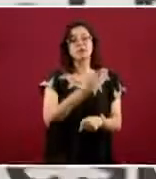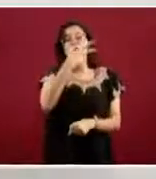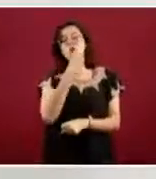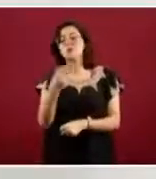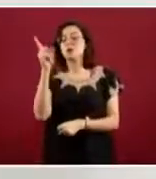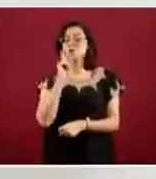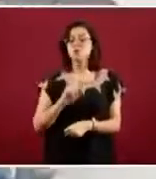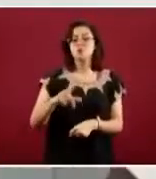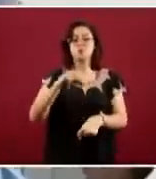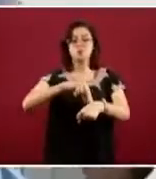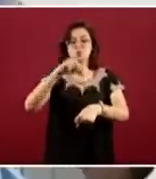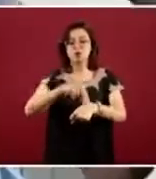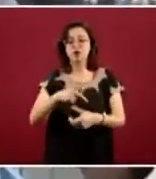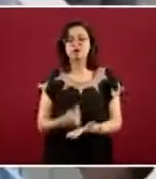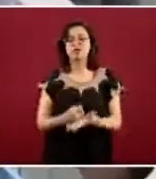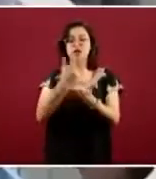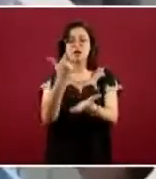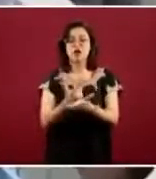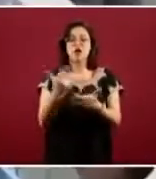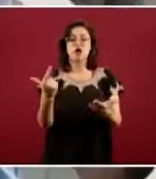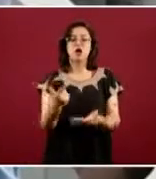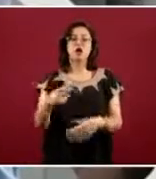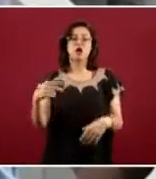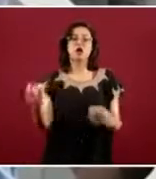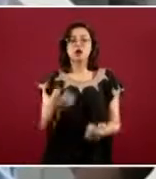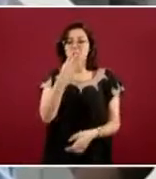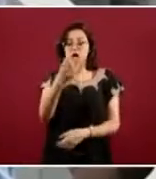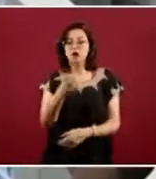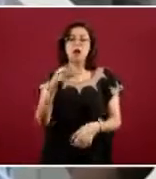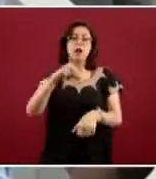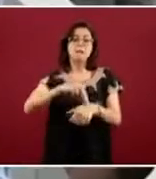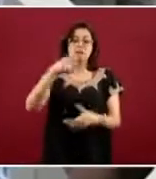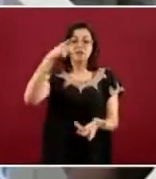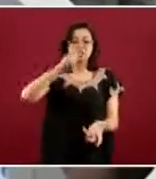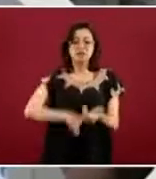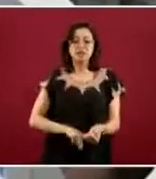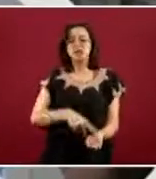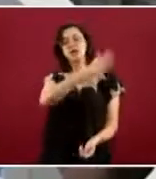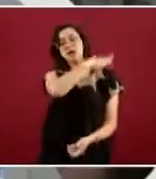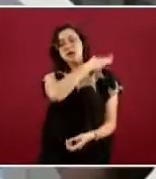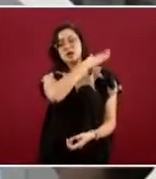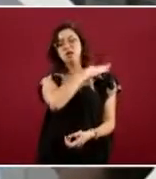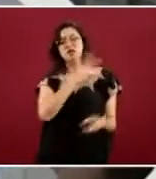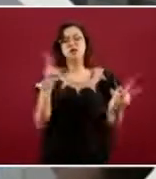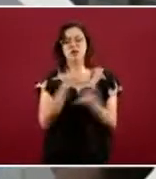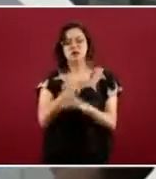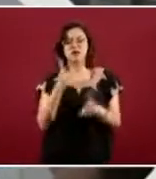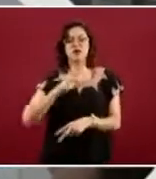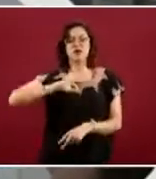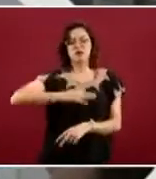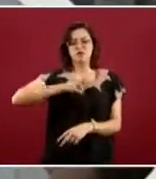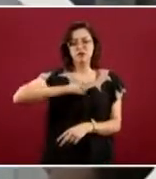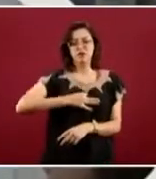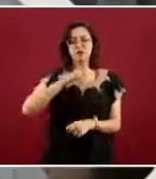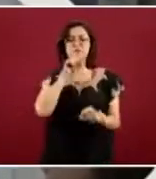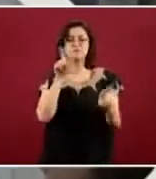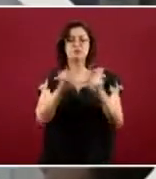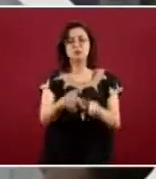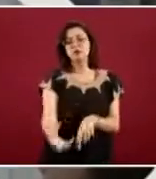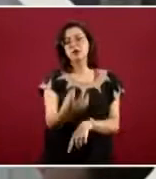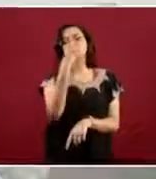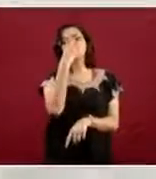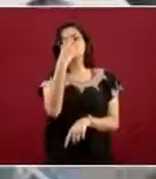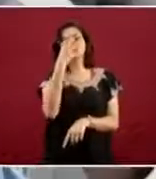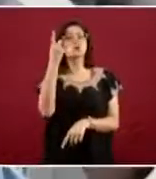especialistas en terapia intensiva, urgencias, medicina interna, neumología, infectología y